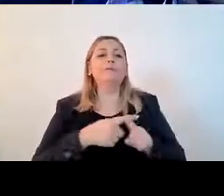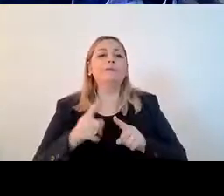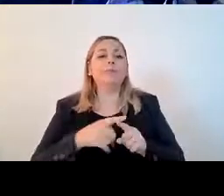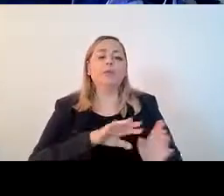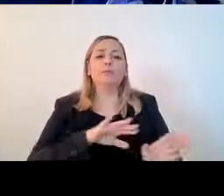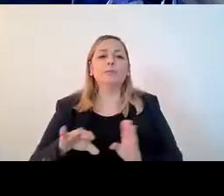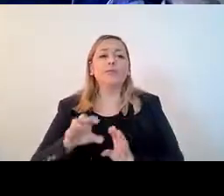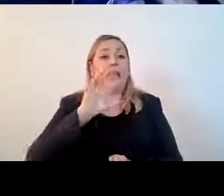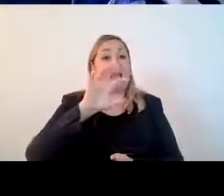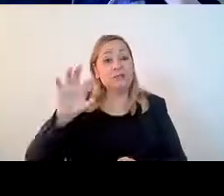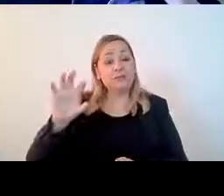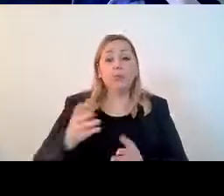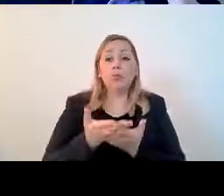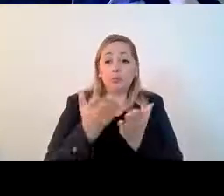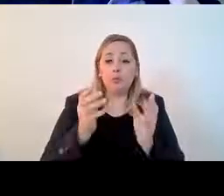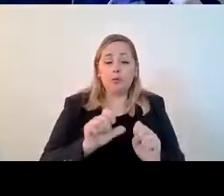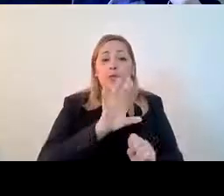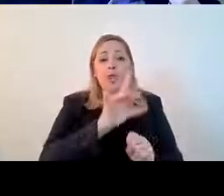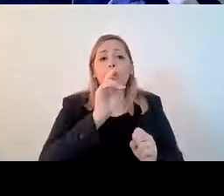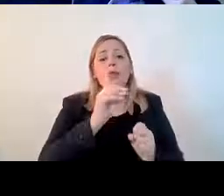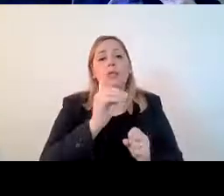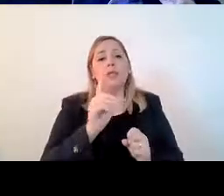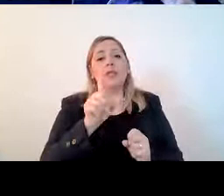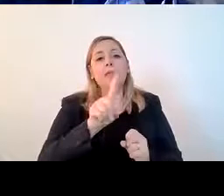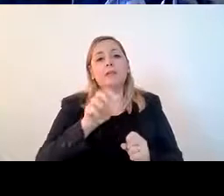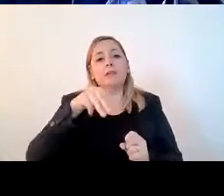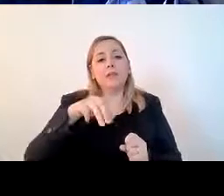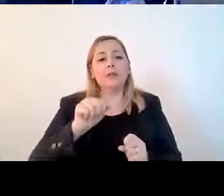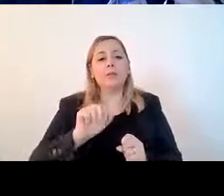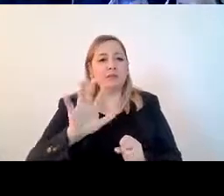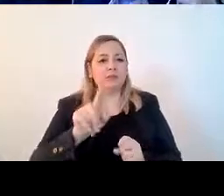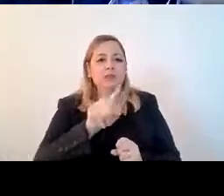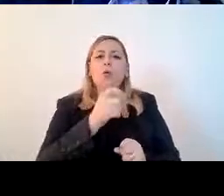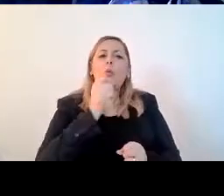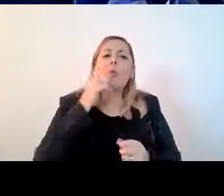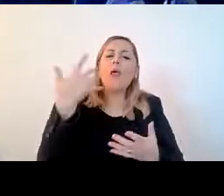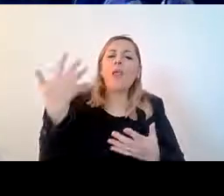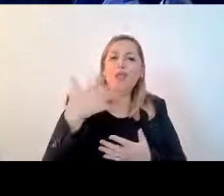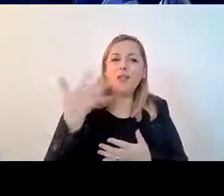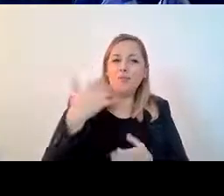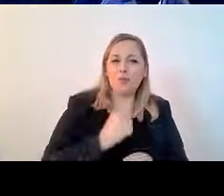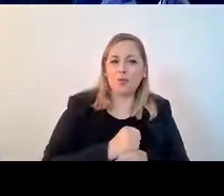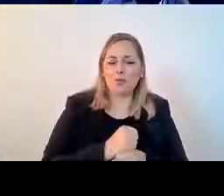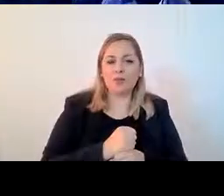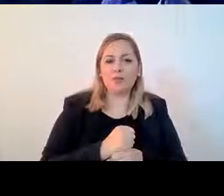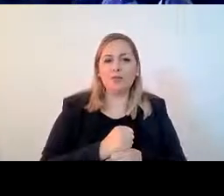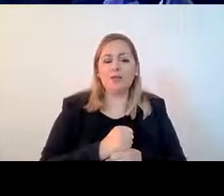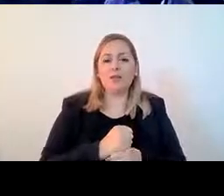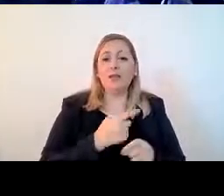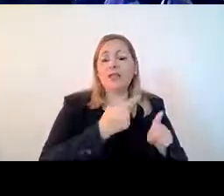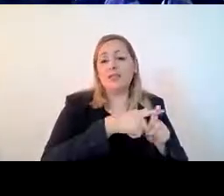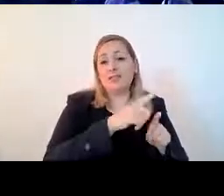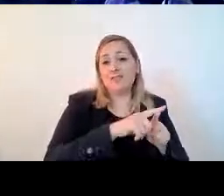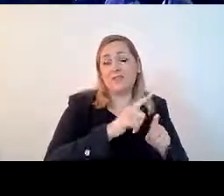las pueden encontrar en el DSM, aquí yo les he puesto algunas. ¿Cuál es lo importante? Que a diferencia de las